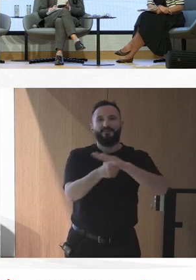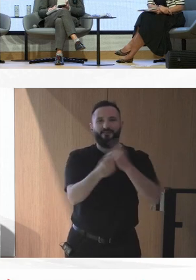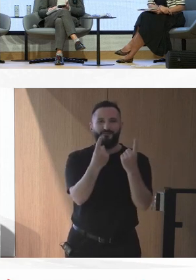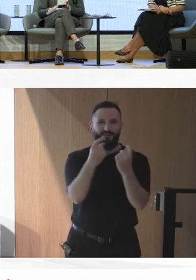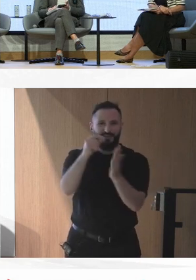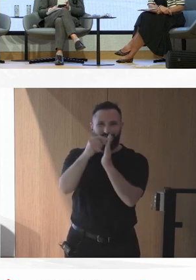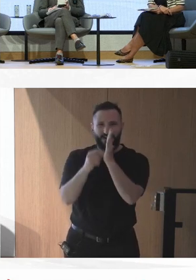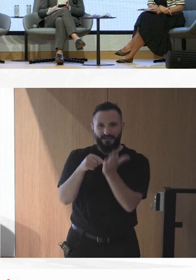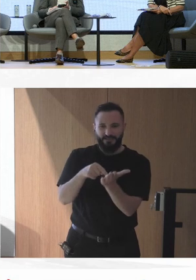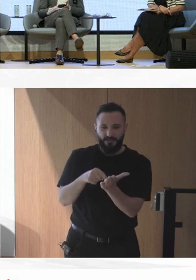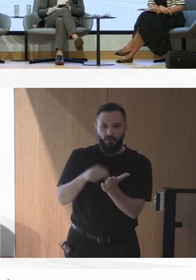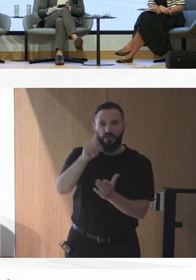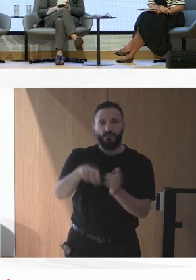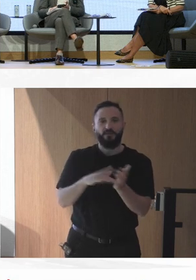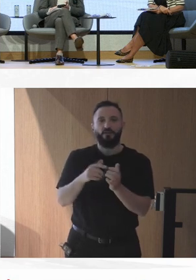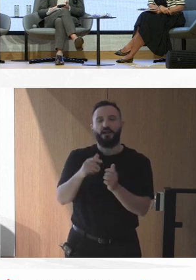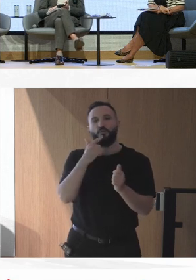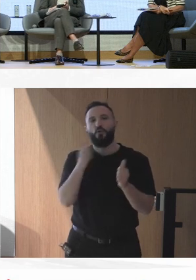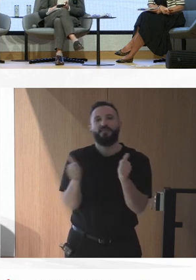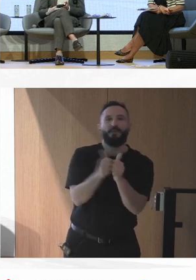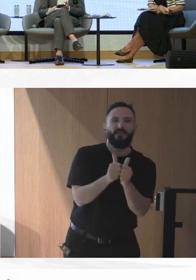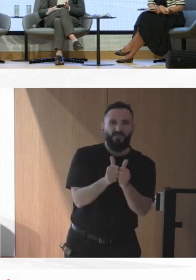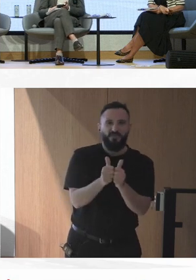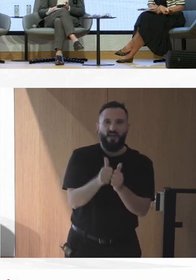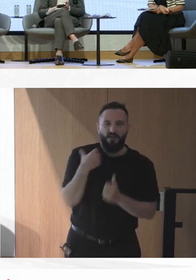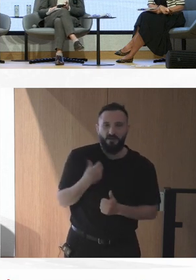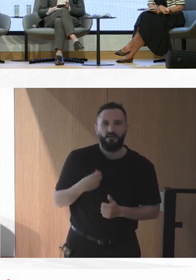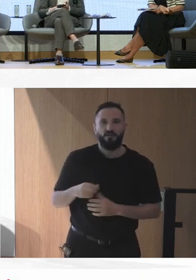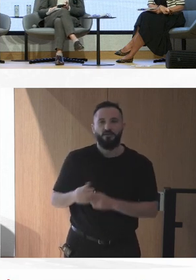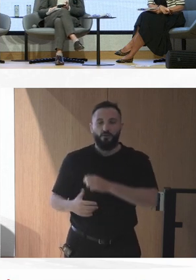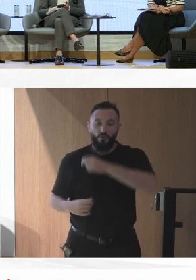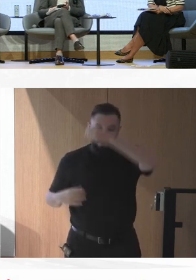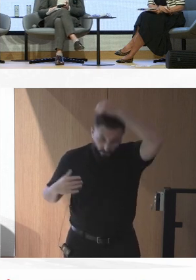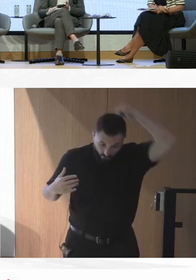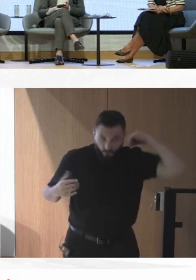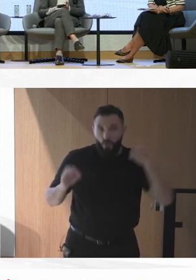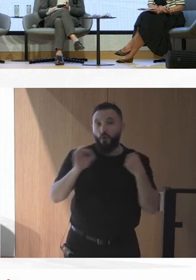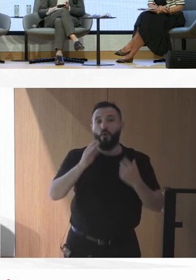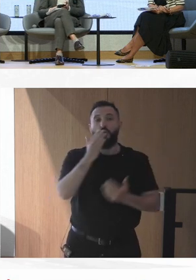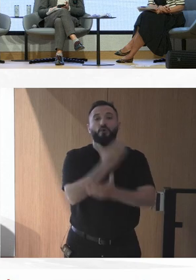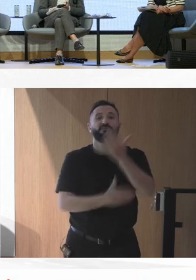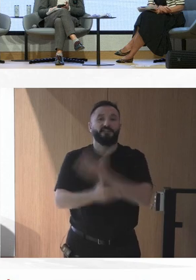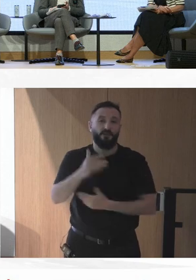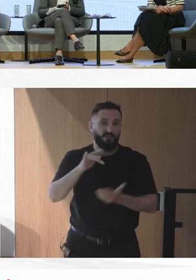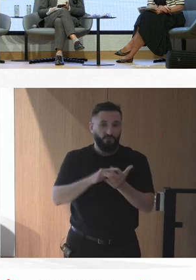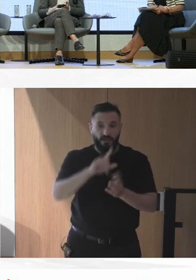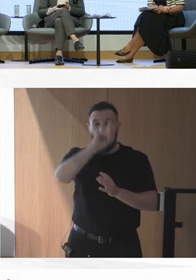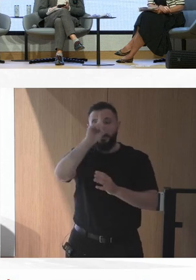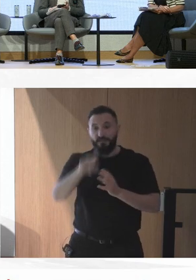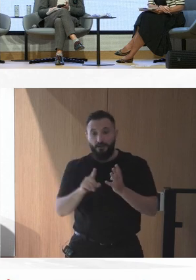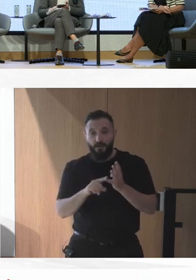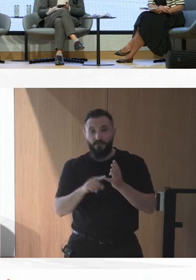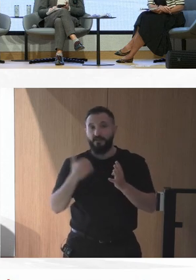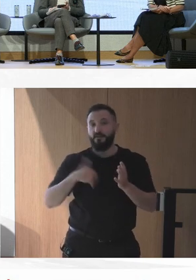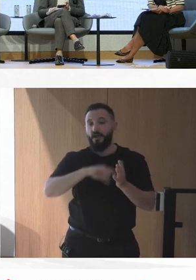reconocida una situación de dependencia o oficialmente, ¿no? de discapacidad, ¿no? Y luego, yo les hablaba antes de que